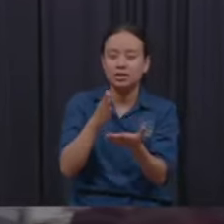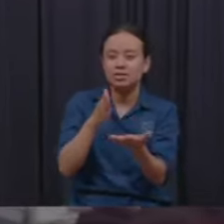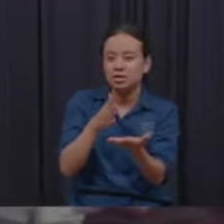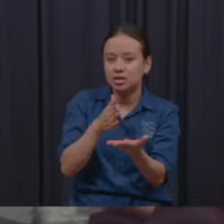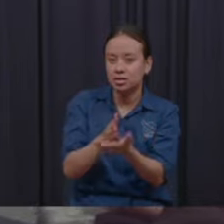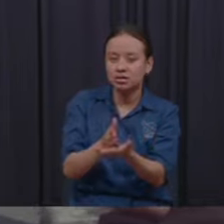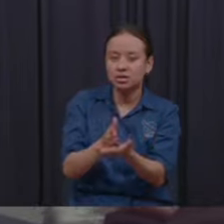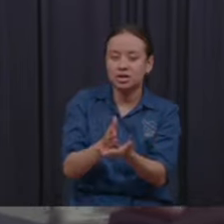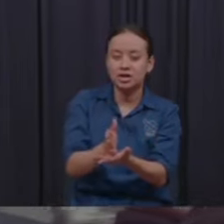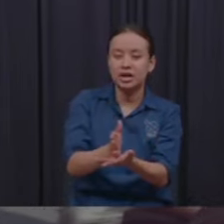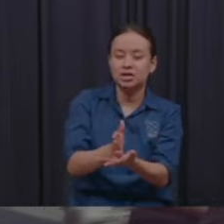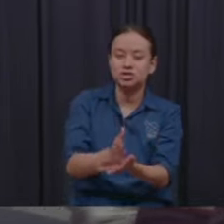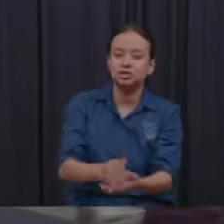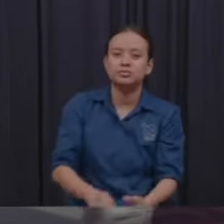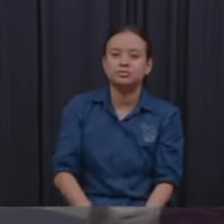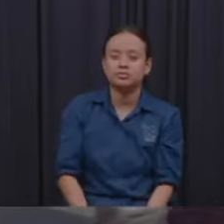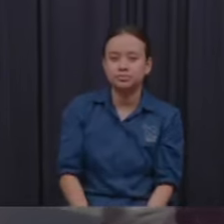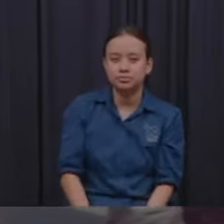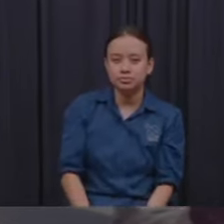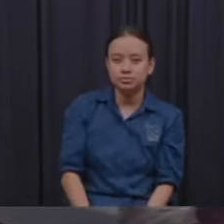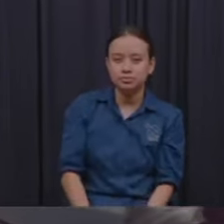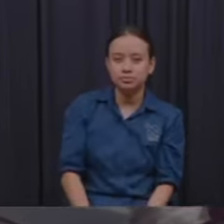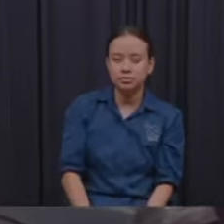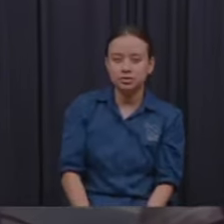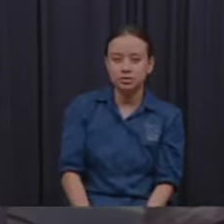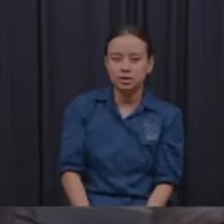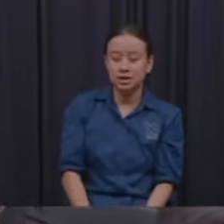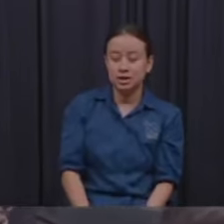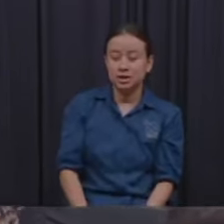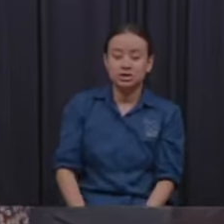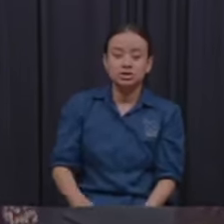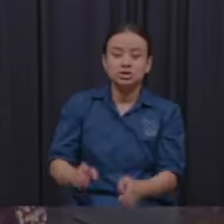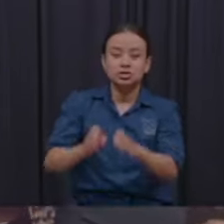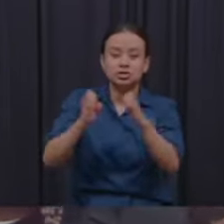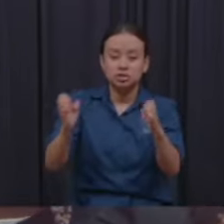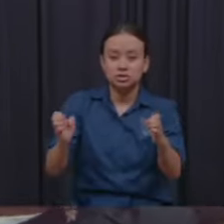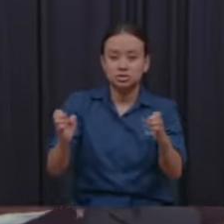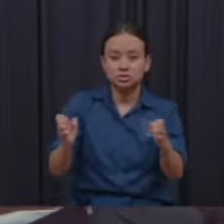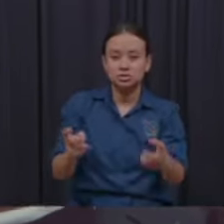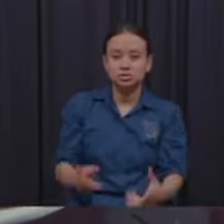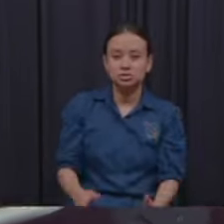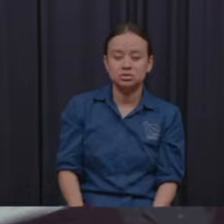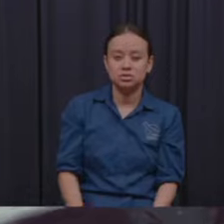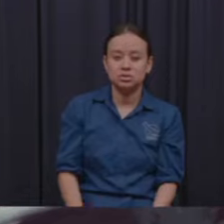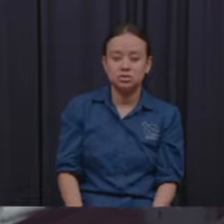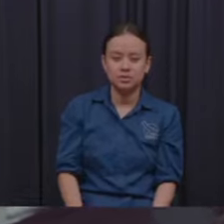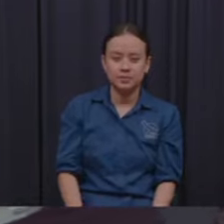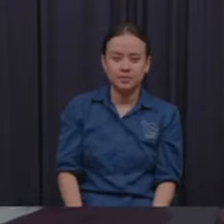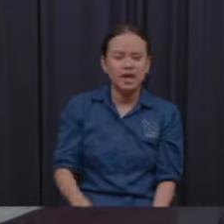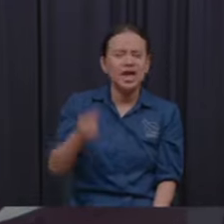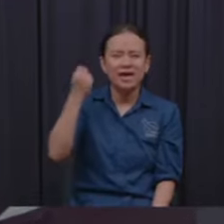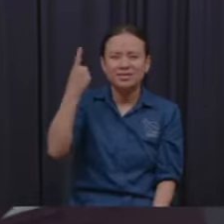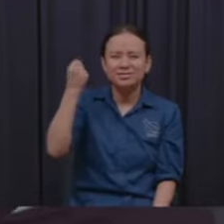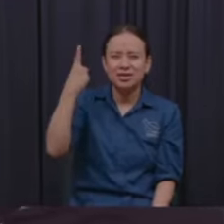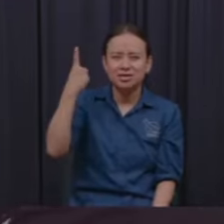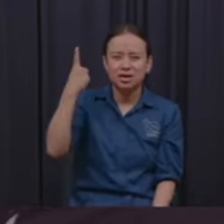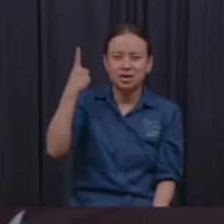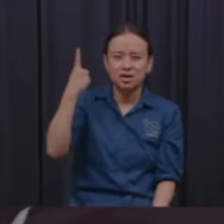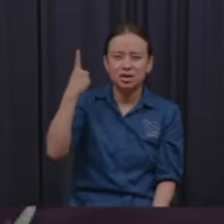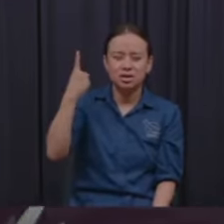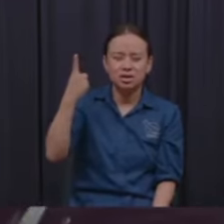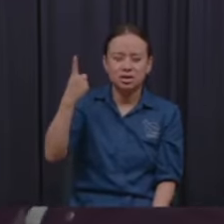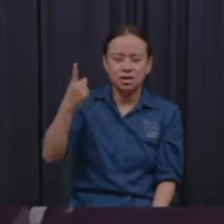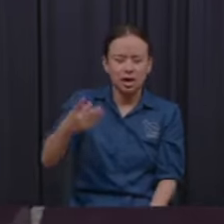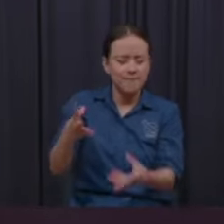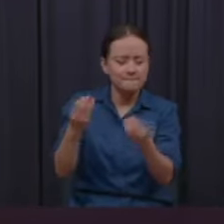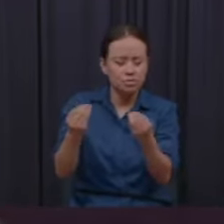hoy día a decir, este televisor es del diablo, esta acá. No le estoy mandando a hacer eso, por amor a Dios. Pero estoy hablando yo